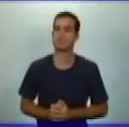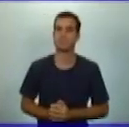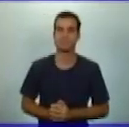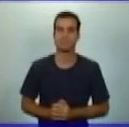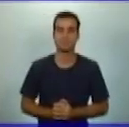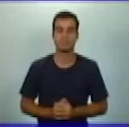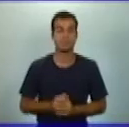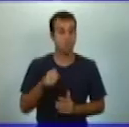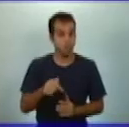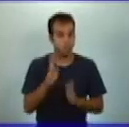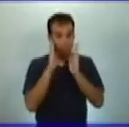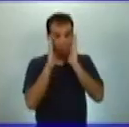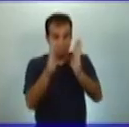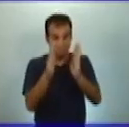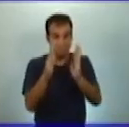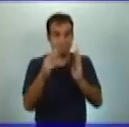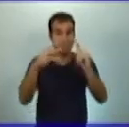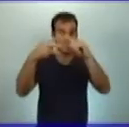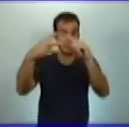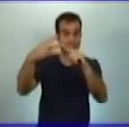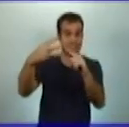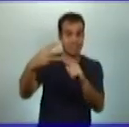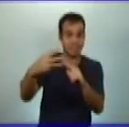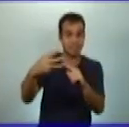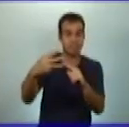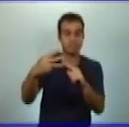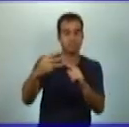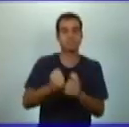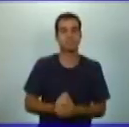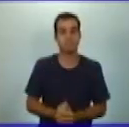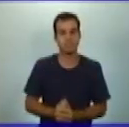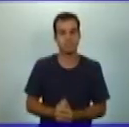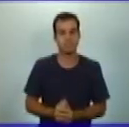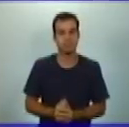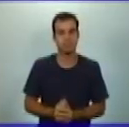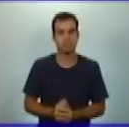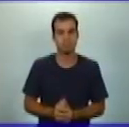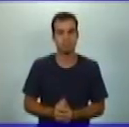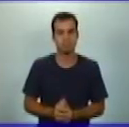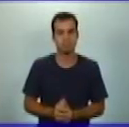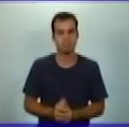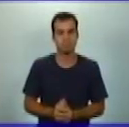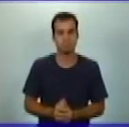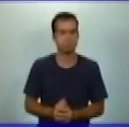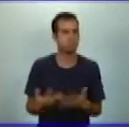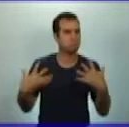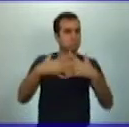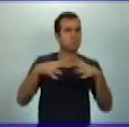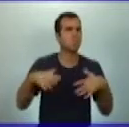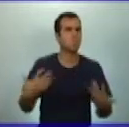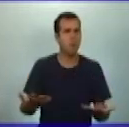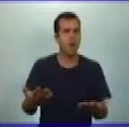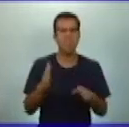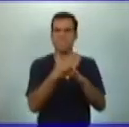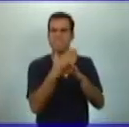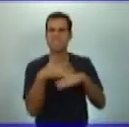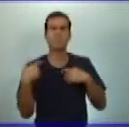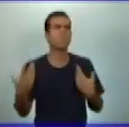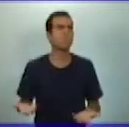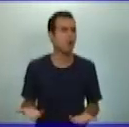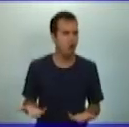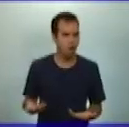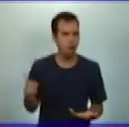centrarnos en los 3 núcleos de átomos de oxígeno que aparecen representados. ¿Qué tienen en común? ¿En qué se diferencian?